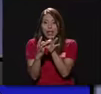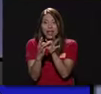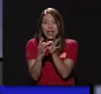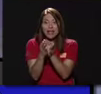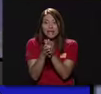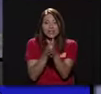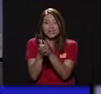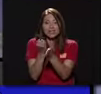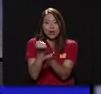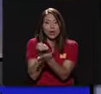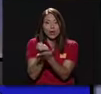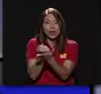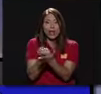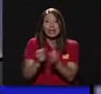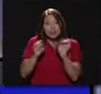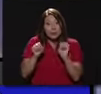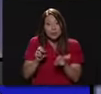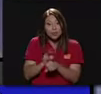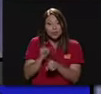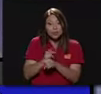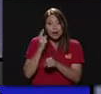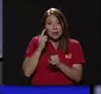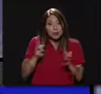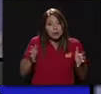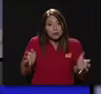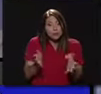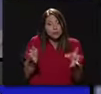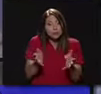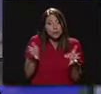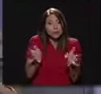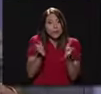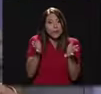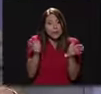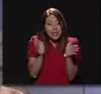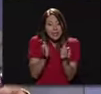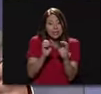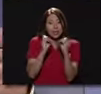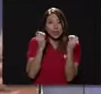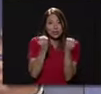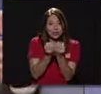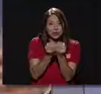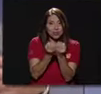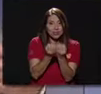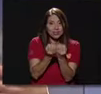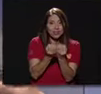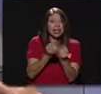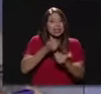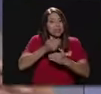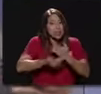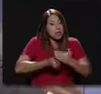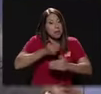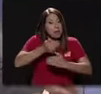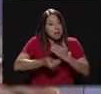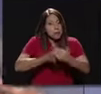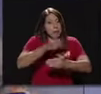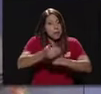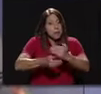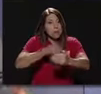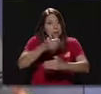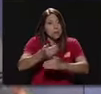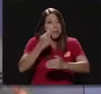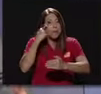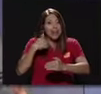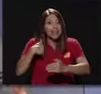utilizar para impulsar esos sectores, esas pequeñas organizaciones, y de una vez que vayan quemando etapas para que después